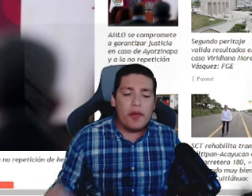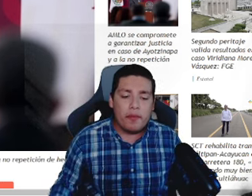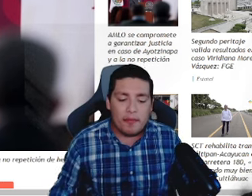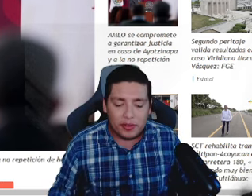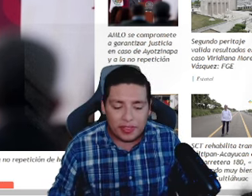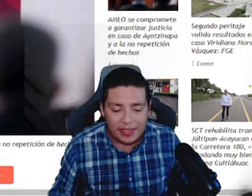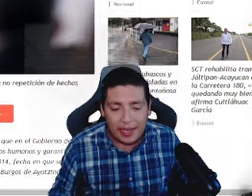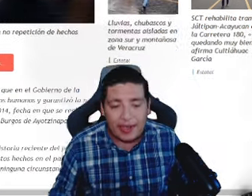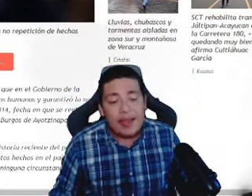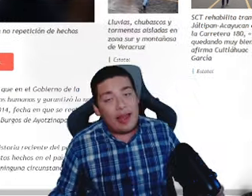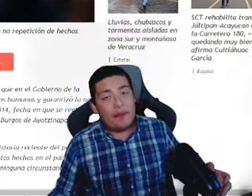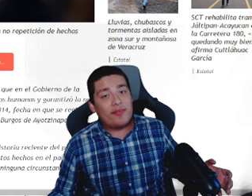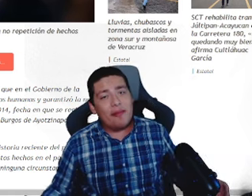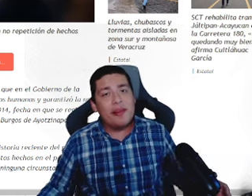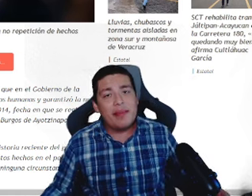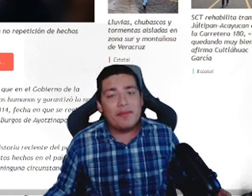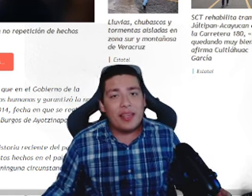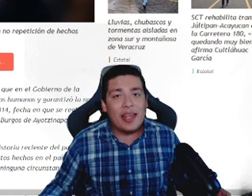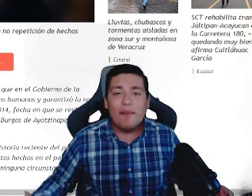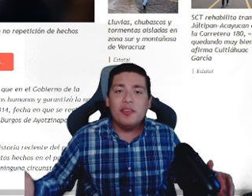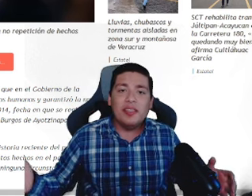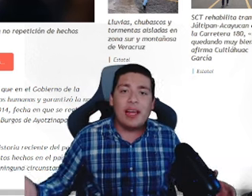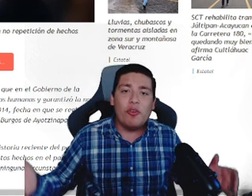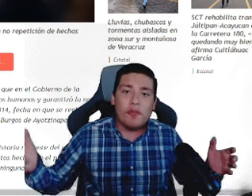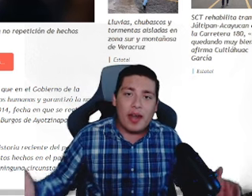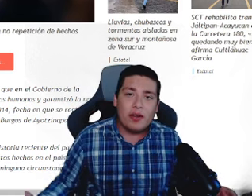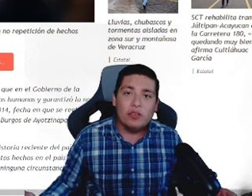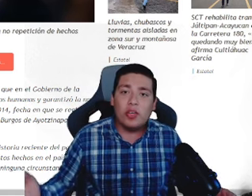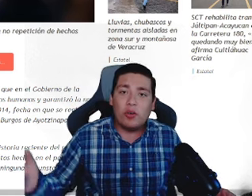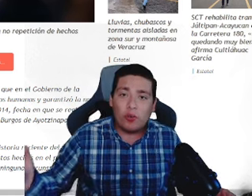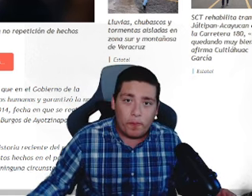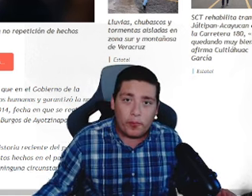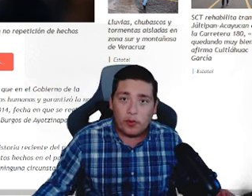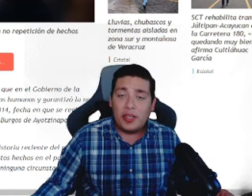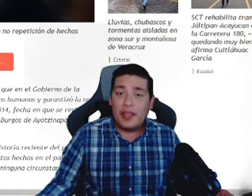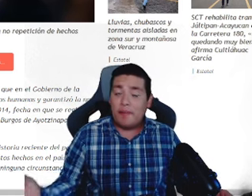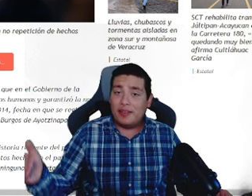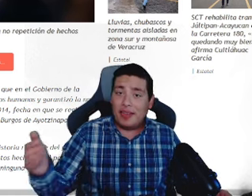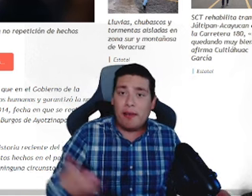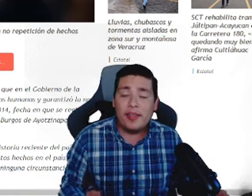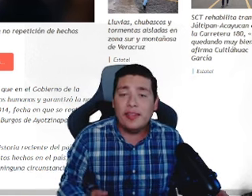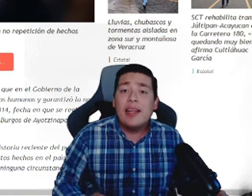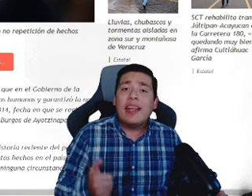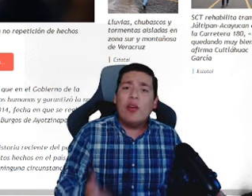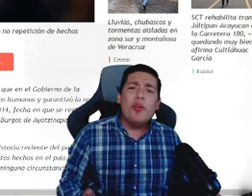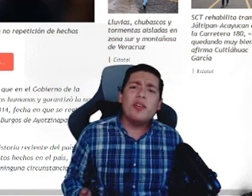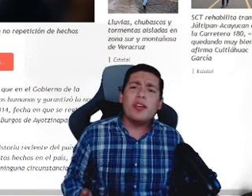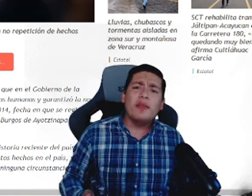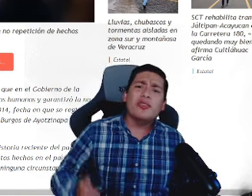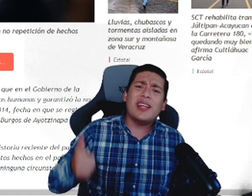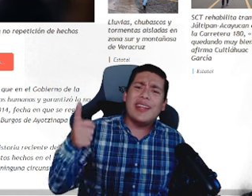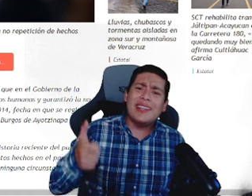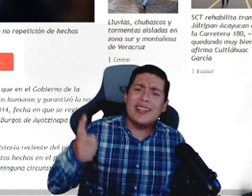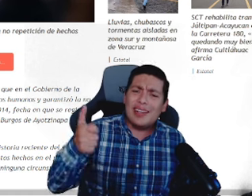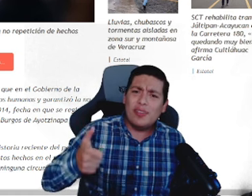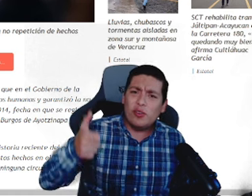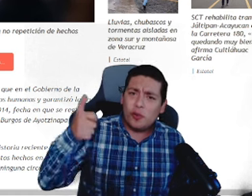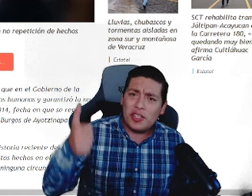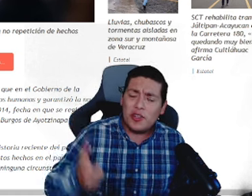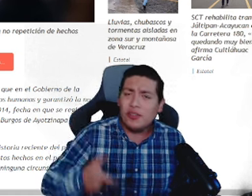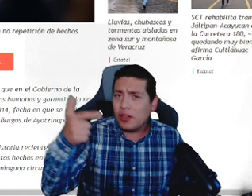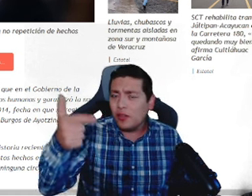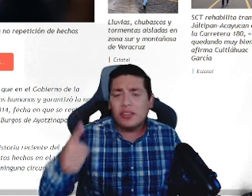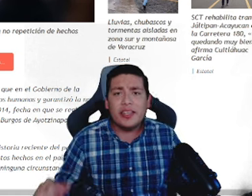lo debimos de ser. Lamentablemente, hemos estado en manos de corruptos y de miserables que lo único que buscan es llenarse